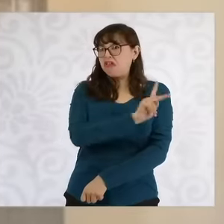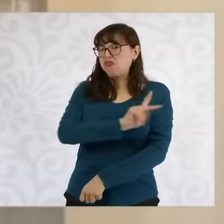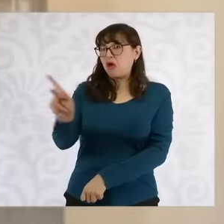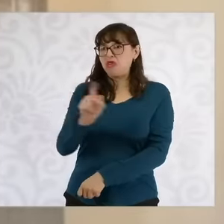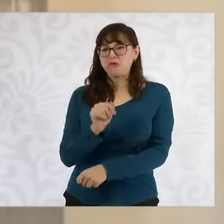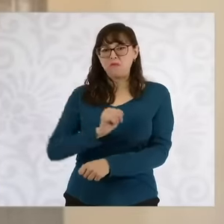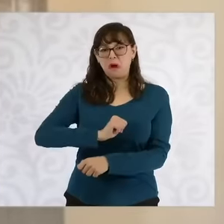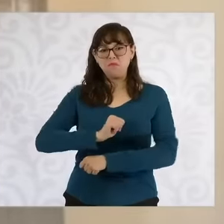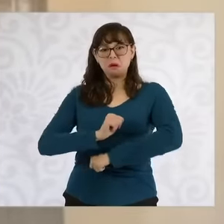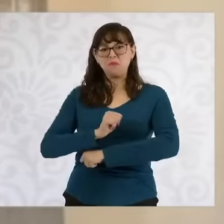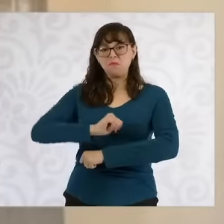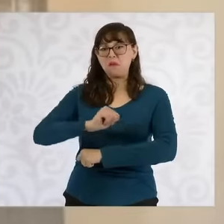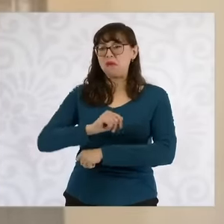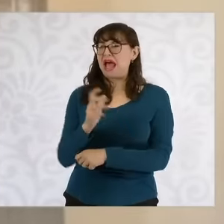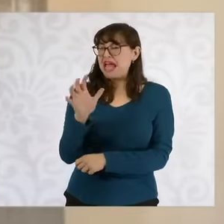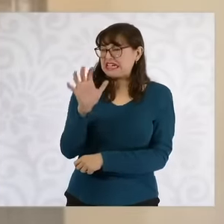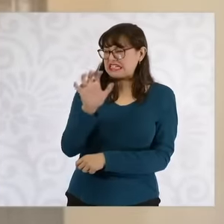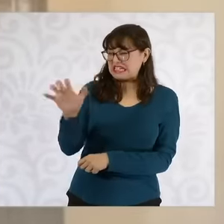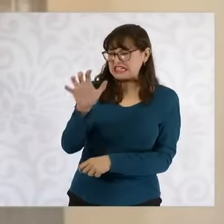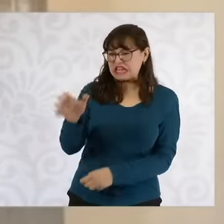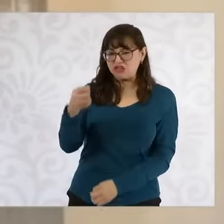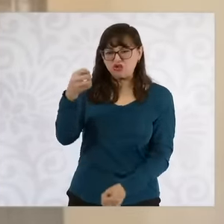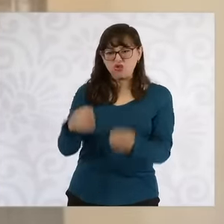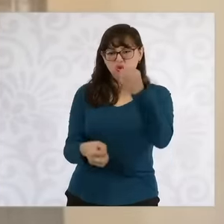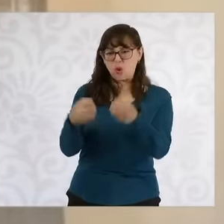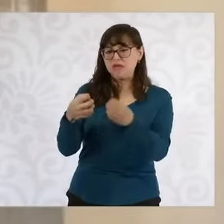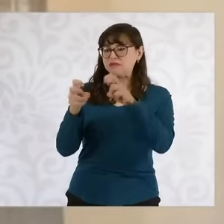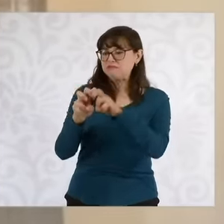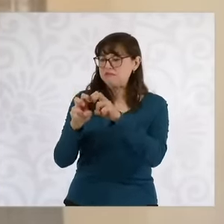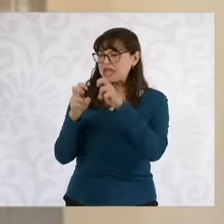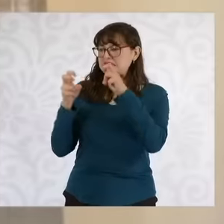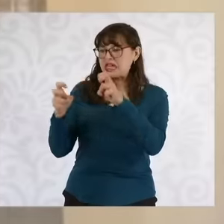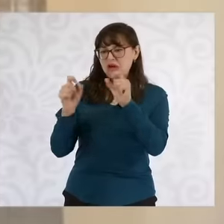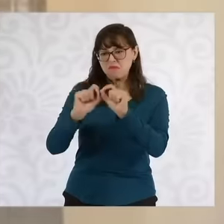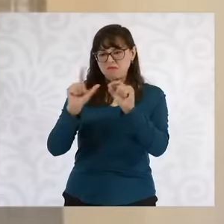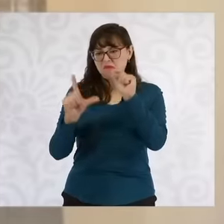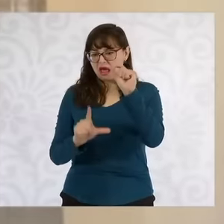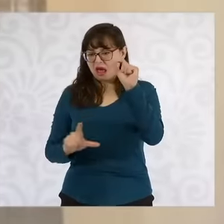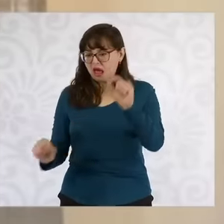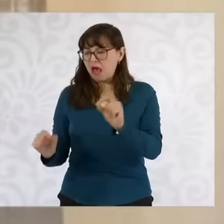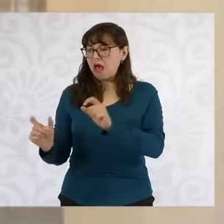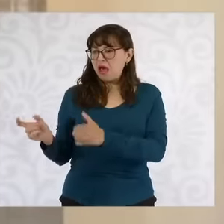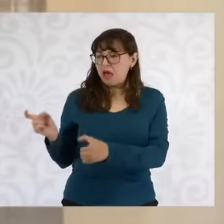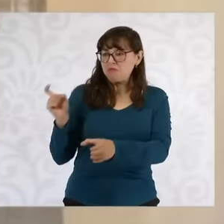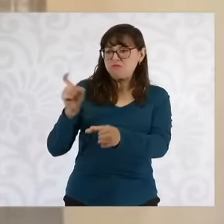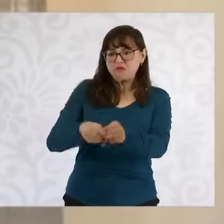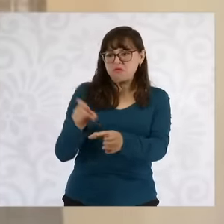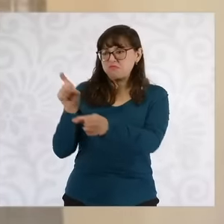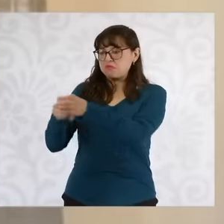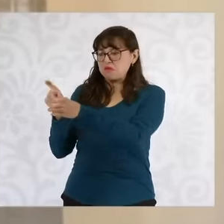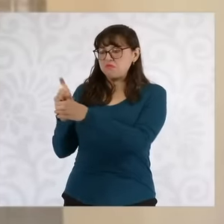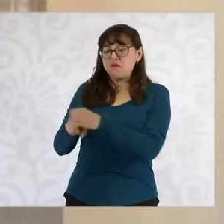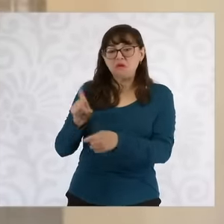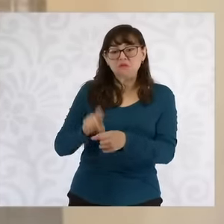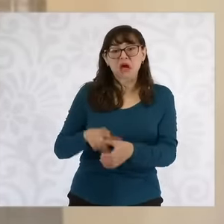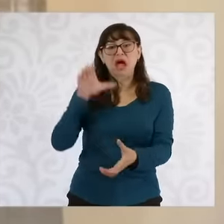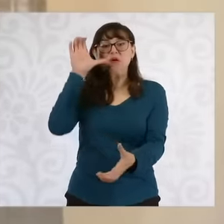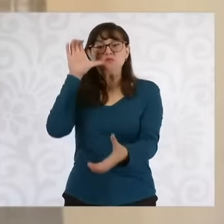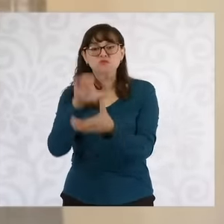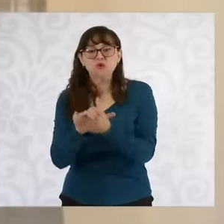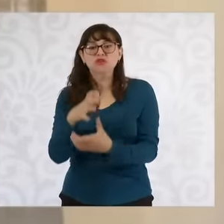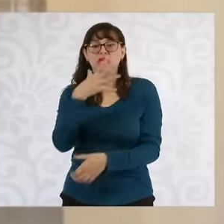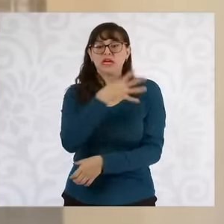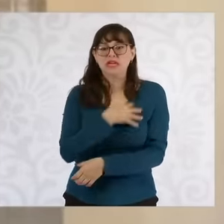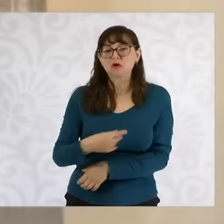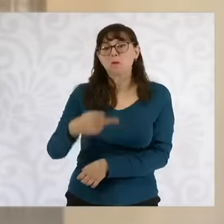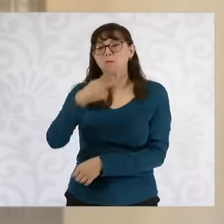Federación. Al menos 500 jueces y magistrados de todo el país tienen trabajando en tribunales y juzgados a esposas,